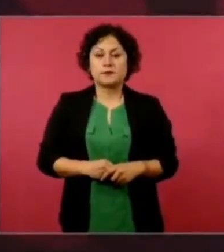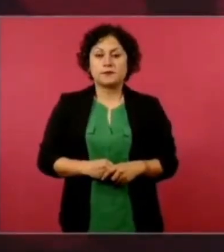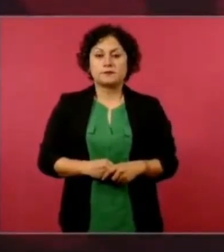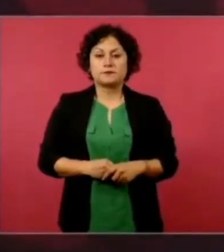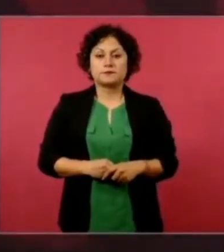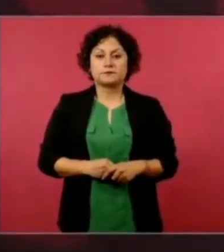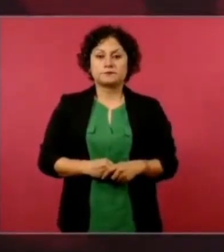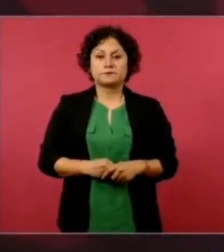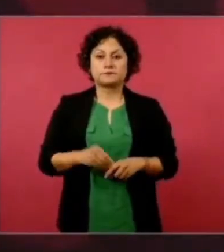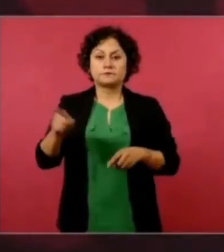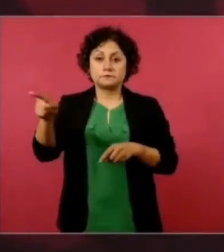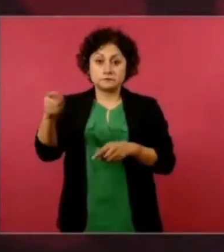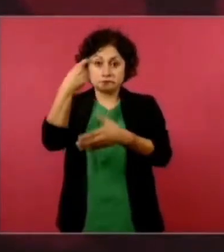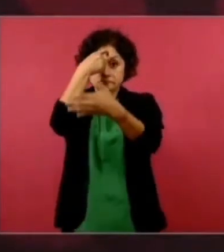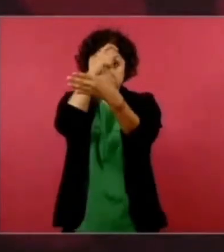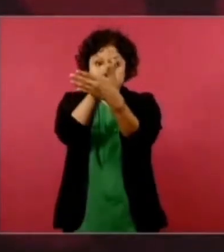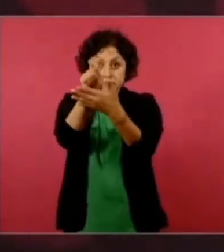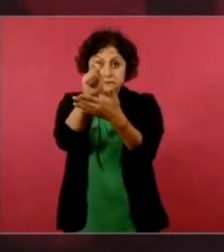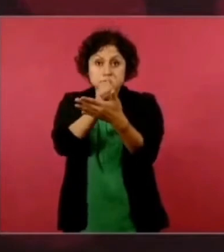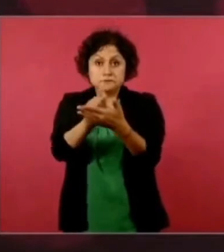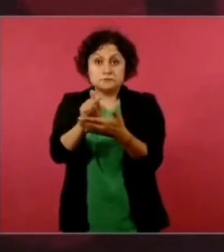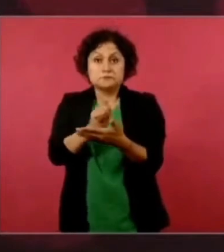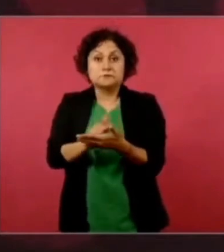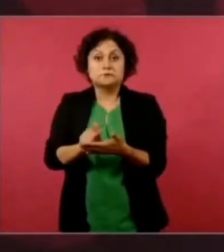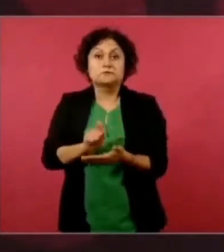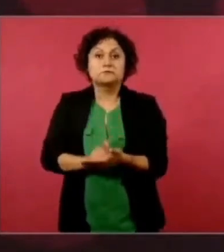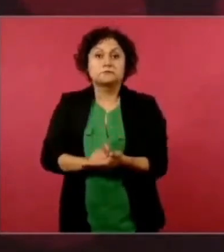Y no hay pruebas.